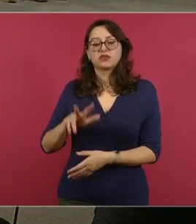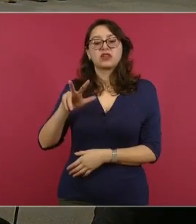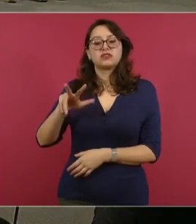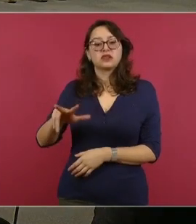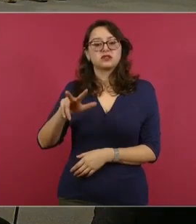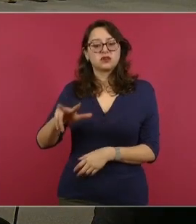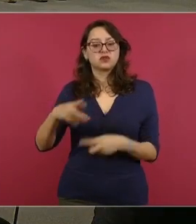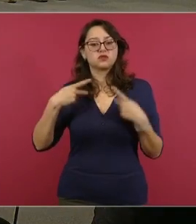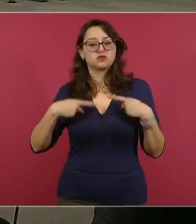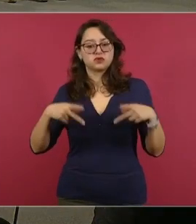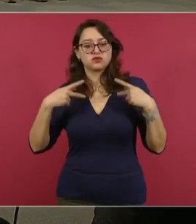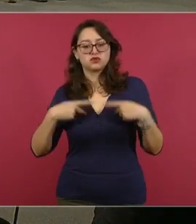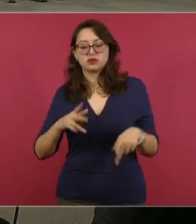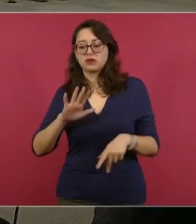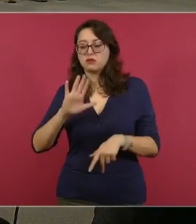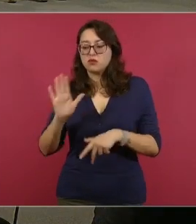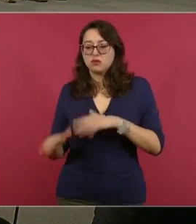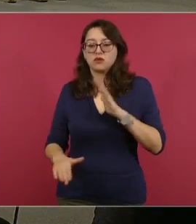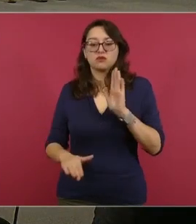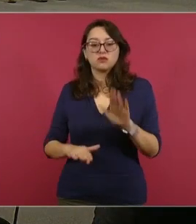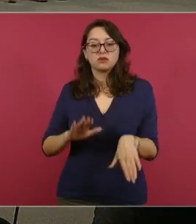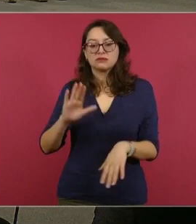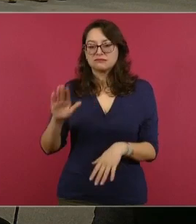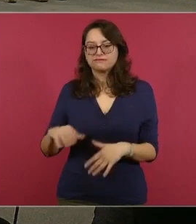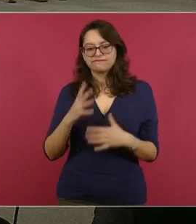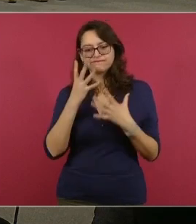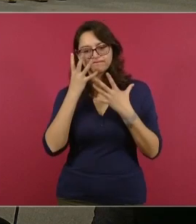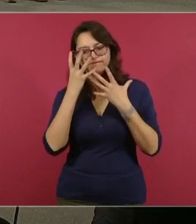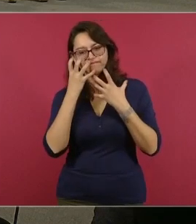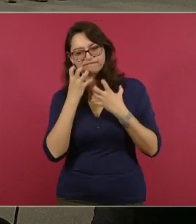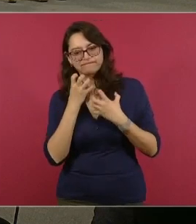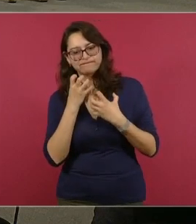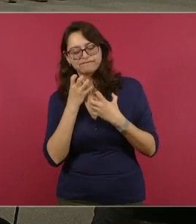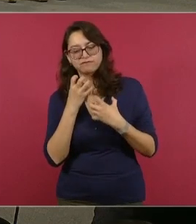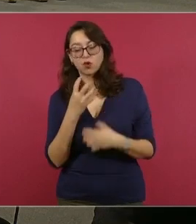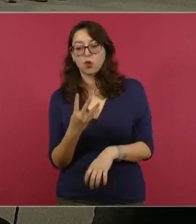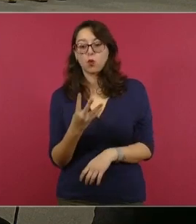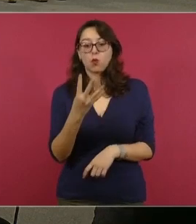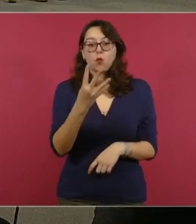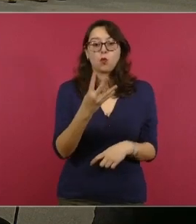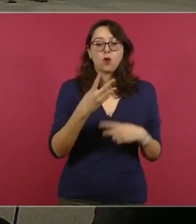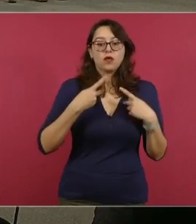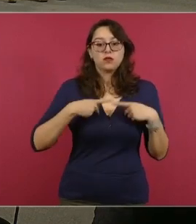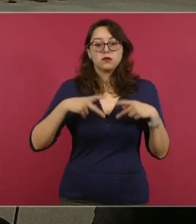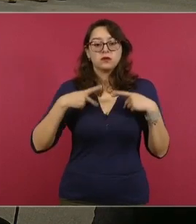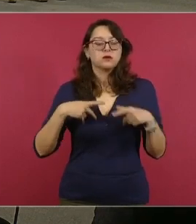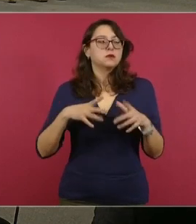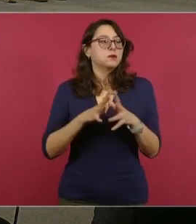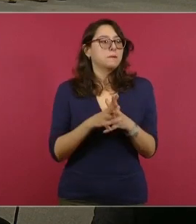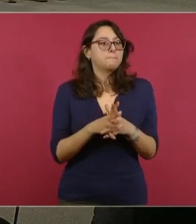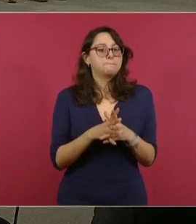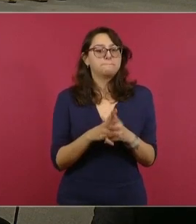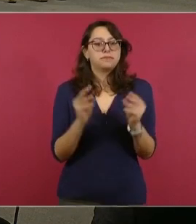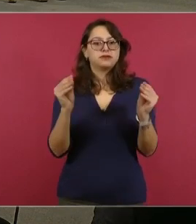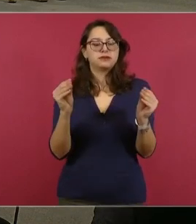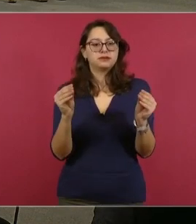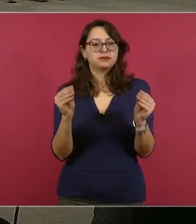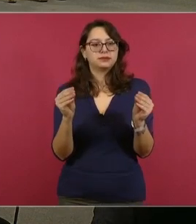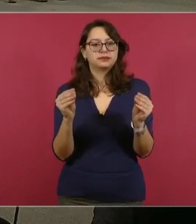18 fallecimientos y hay 4 personas